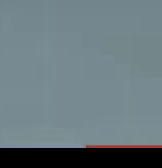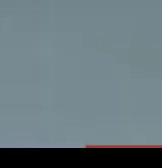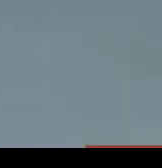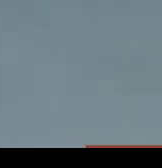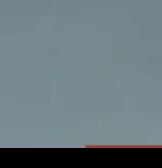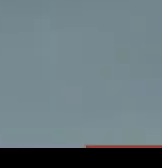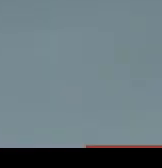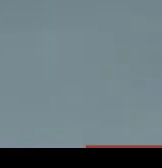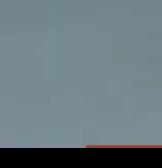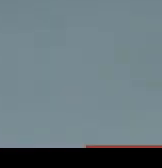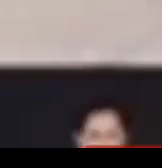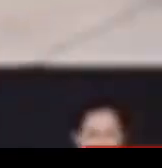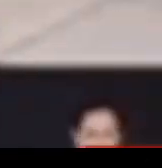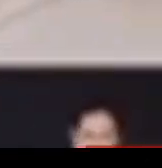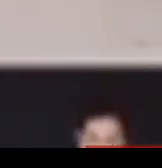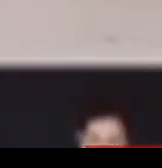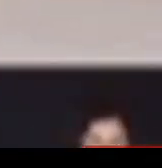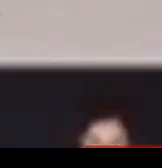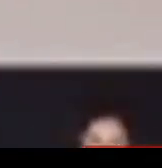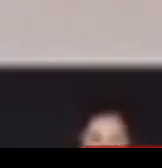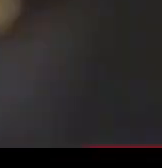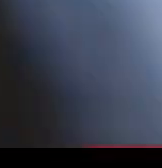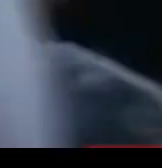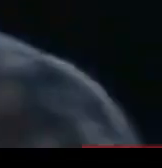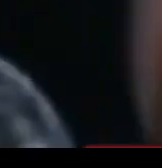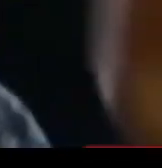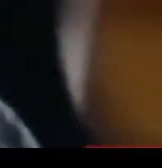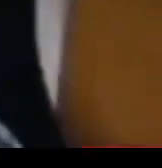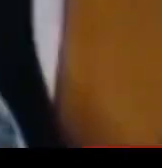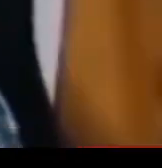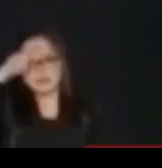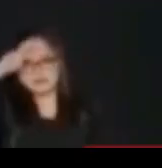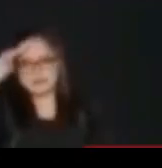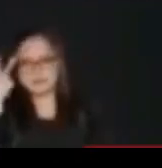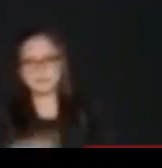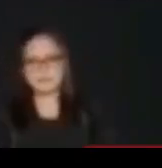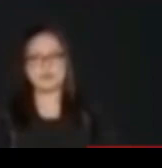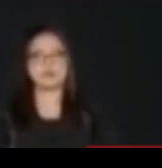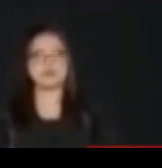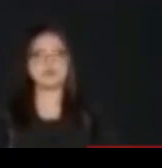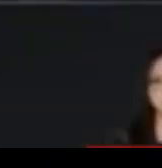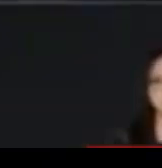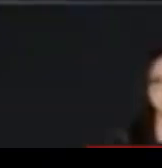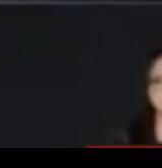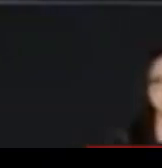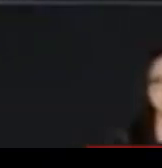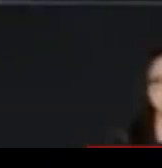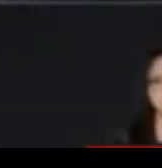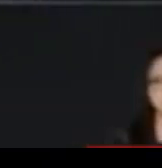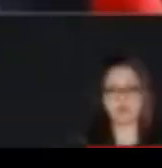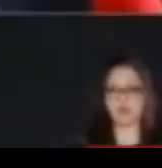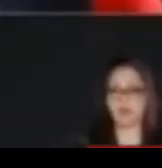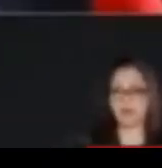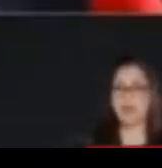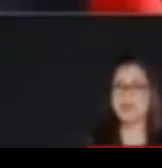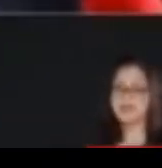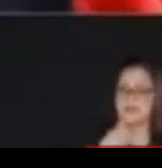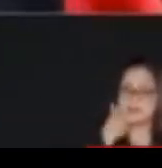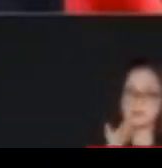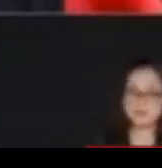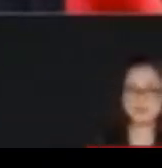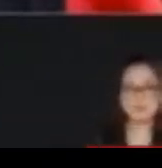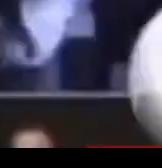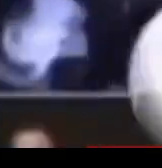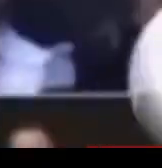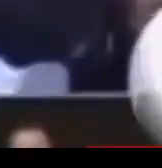a los artistas, pues más conocidos, pues se les condonan deudas en Hacienda y todo eso. Pero uno que está de a